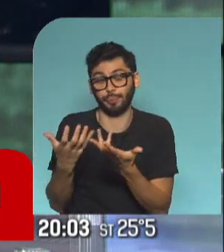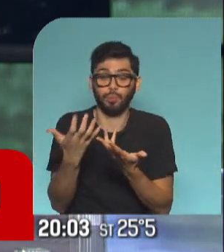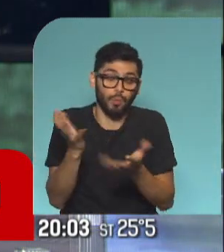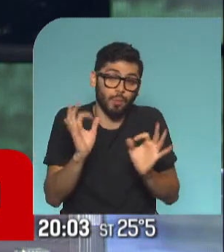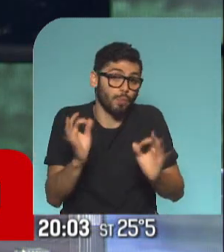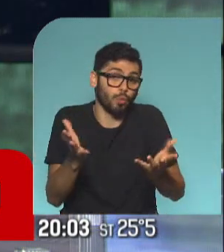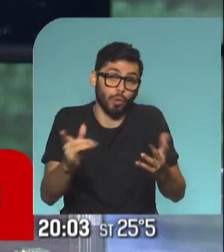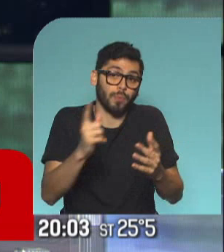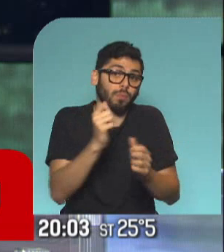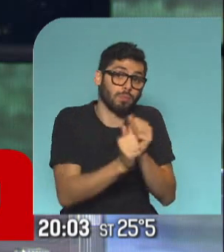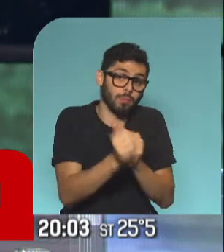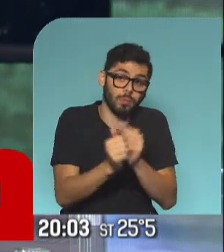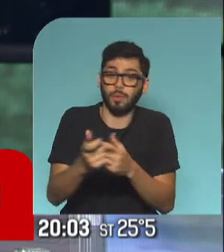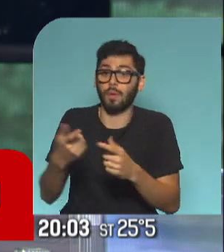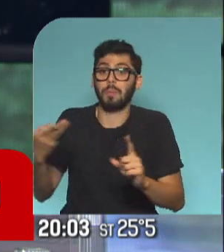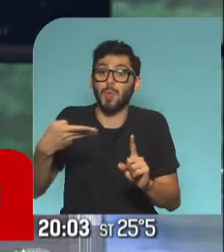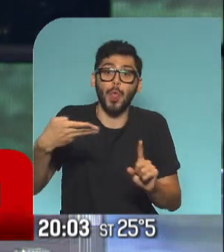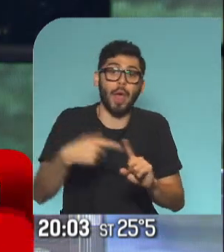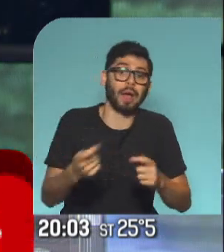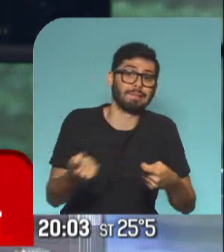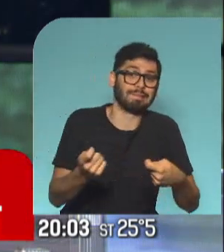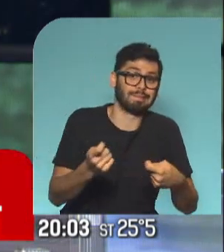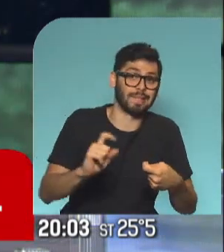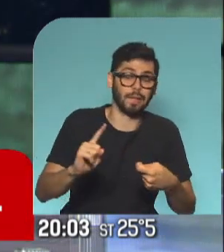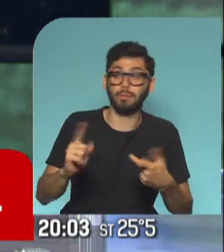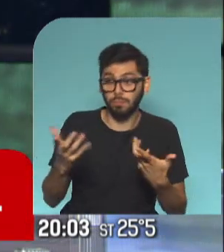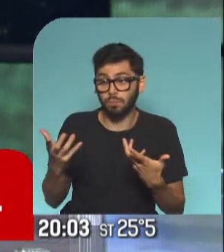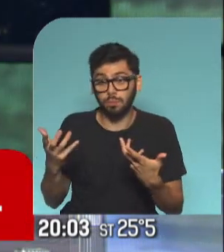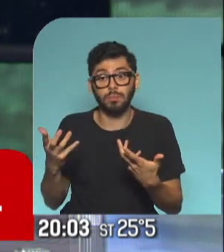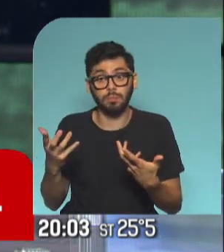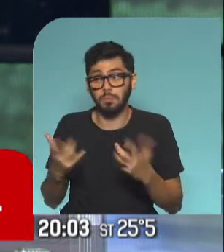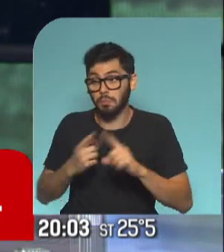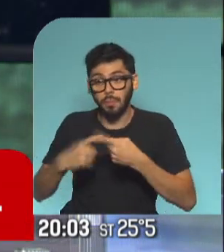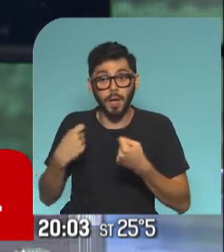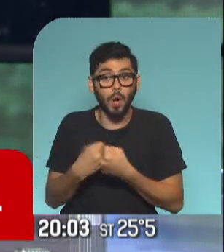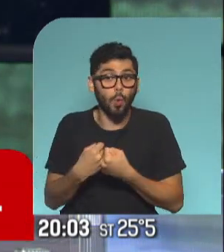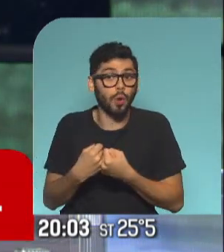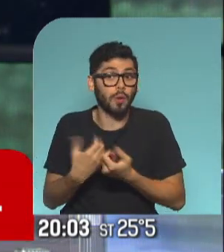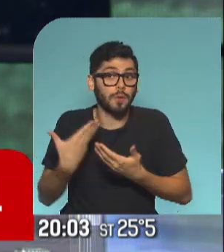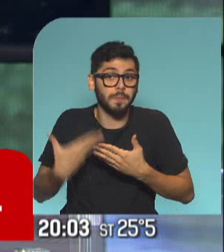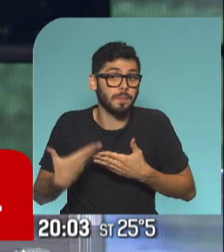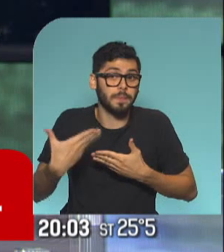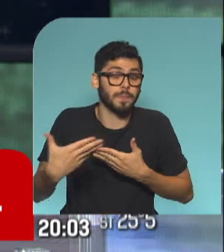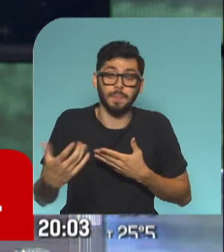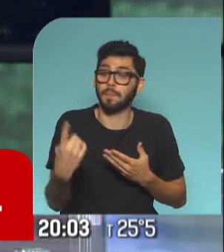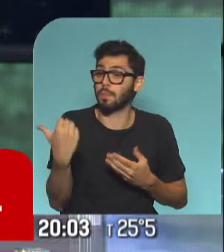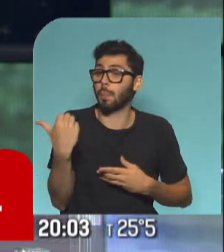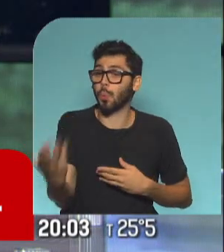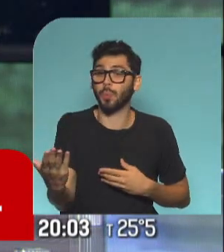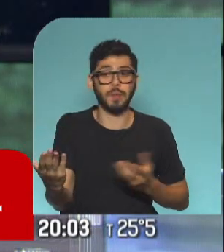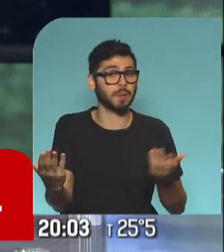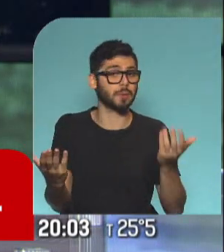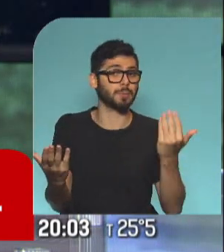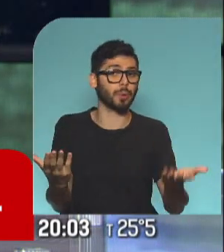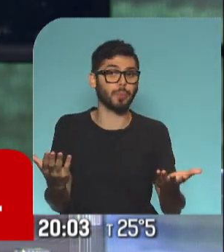distintos sectores en que tira y el que afloja y en realidad se llegan a acuerdos cada uno presenta sus propuestas sus